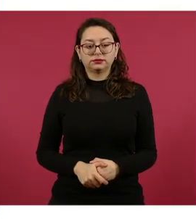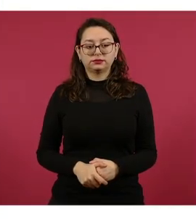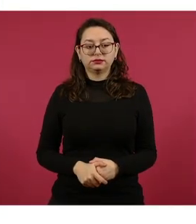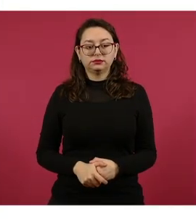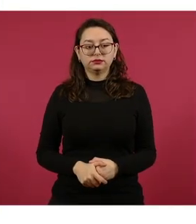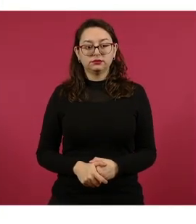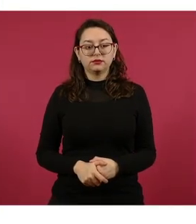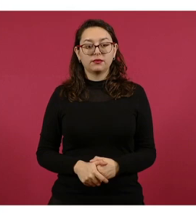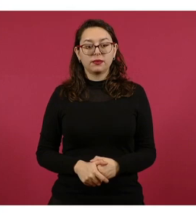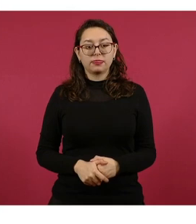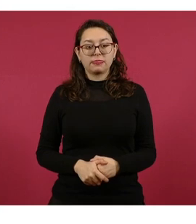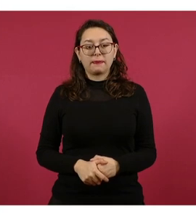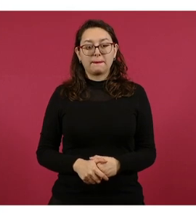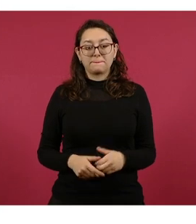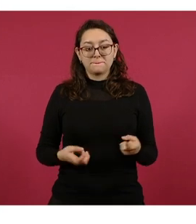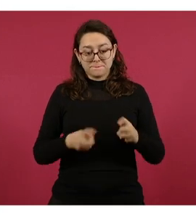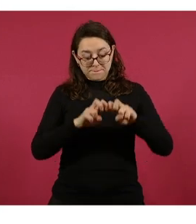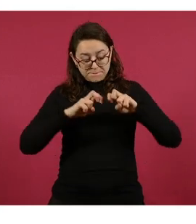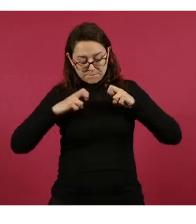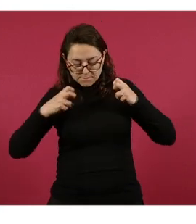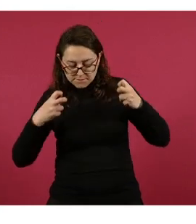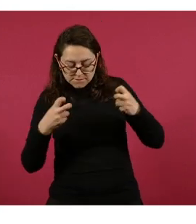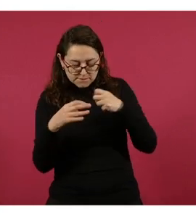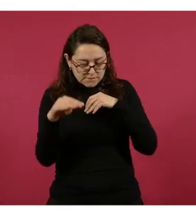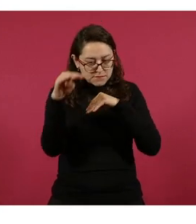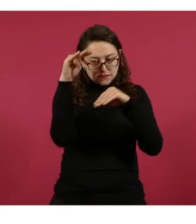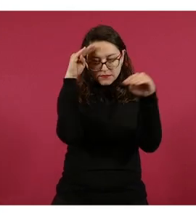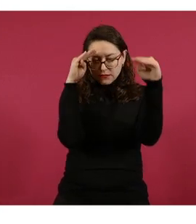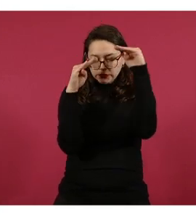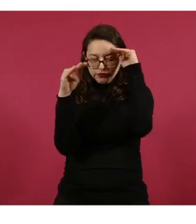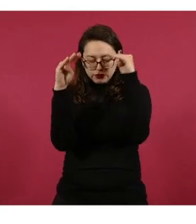Luego de un profundo análisis económico,